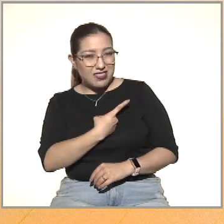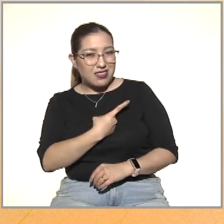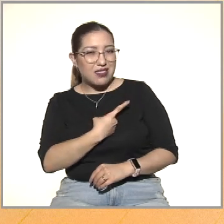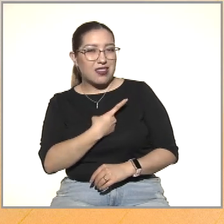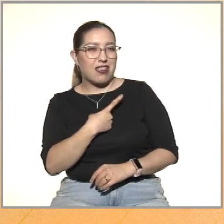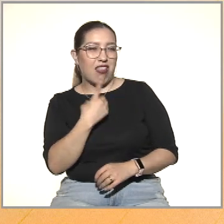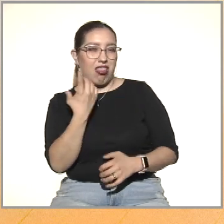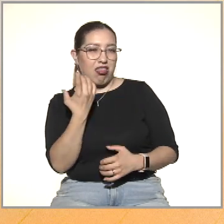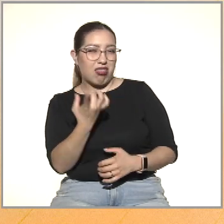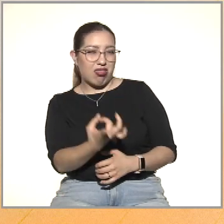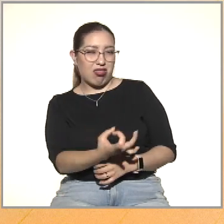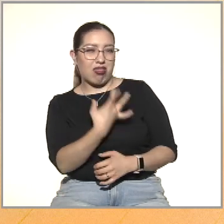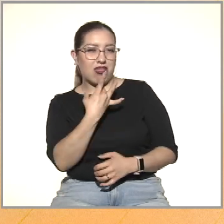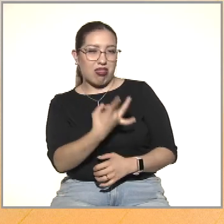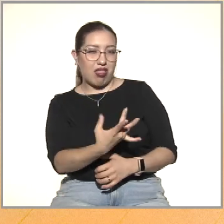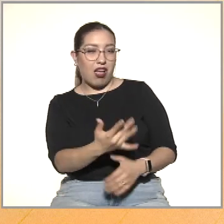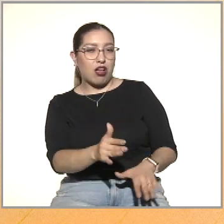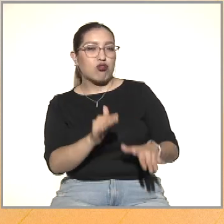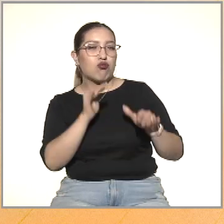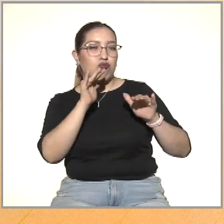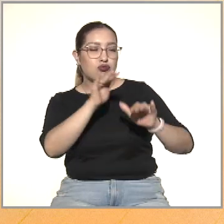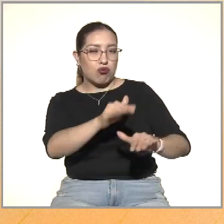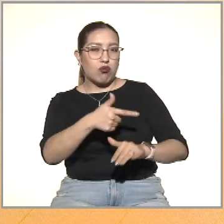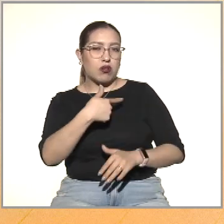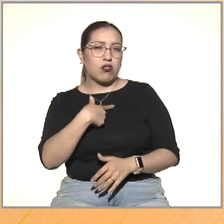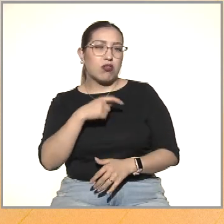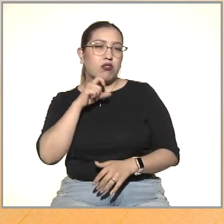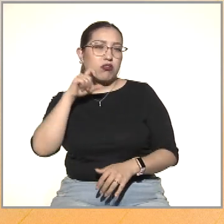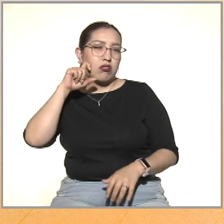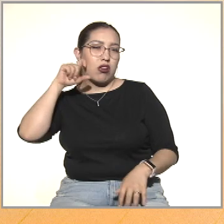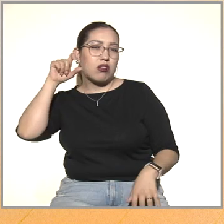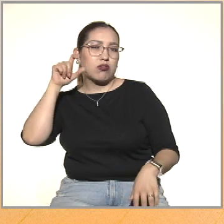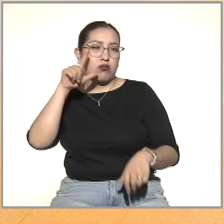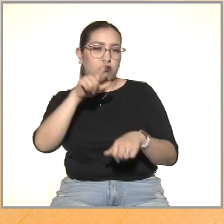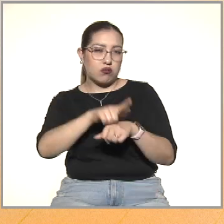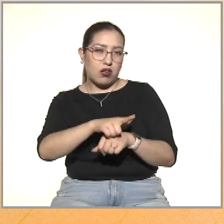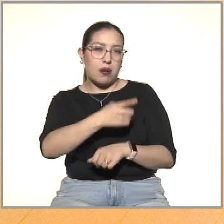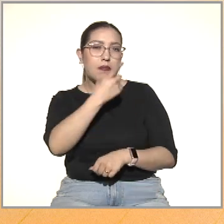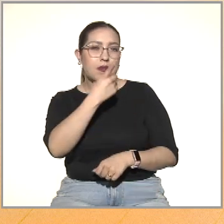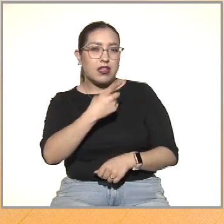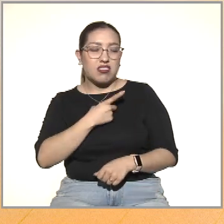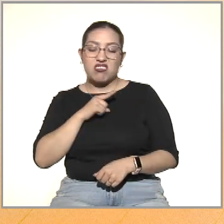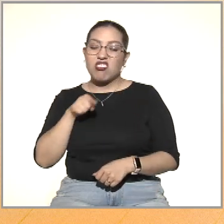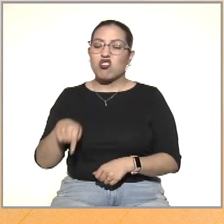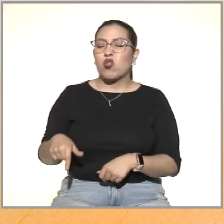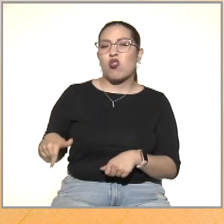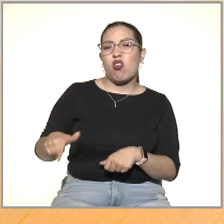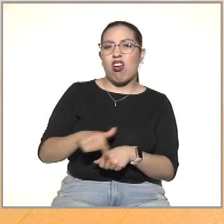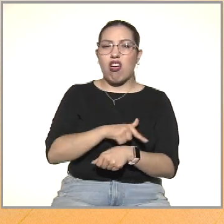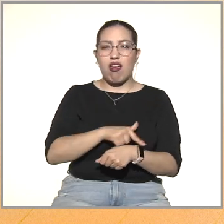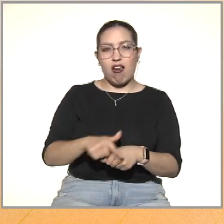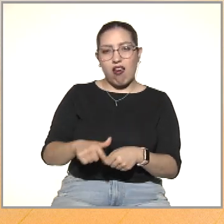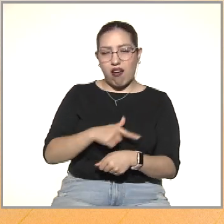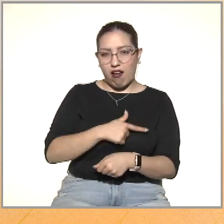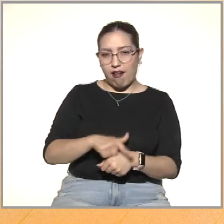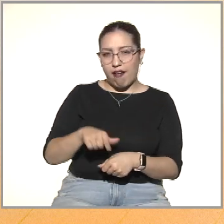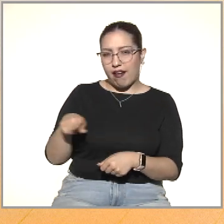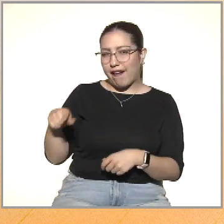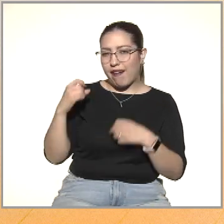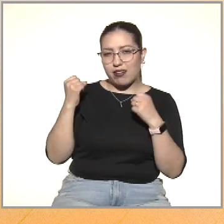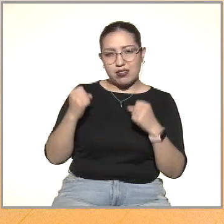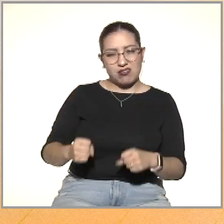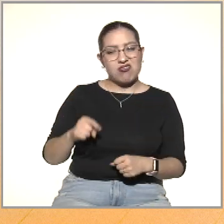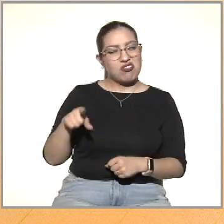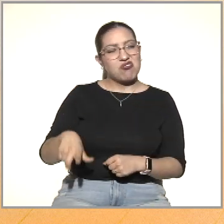comentarios despectivos a mi sexualidad, como el que yo era homosexual, de el tú no